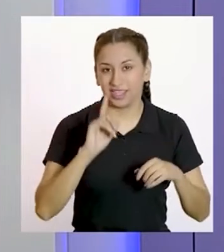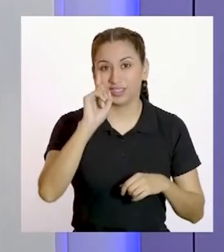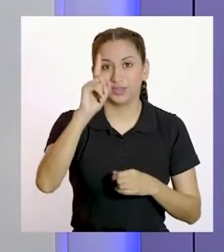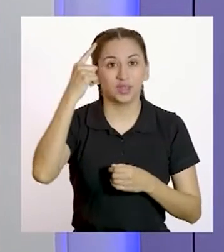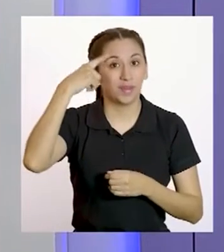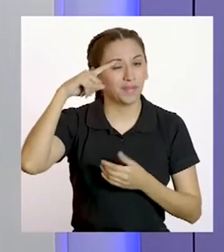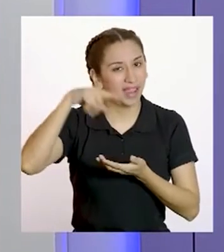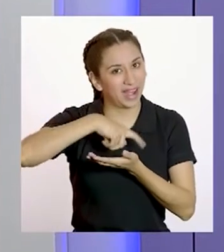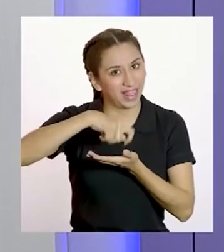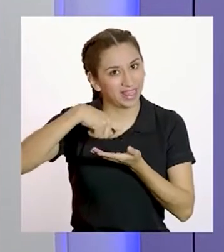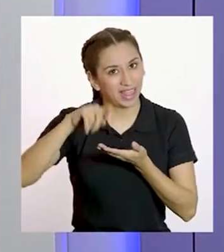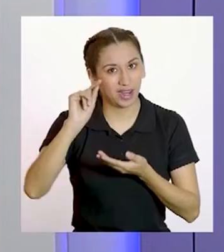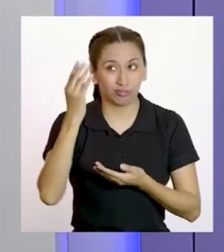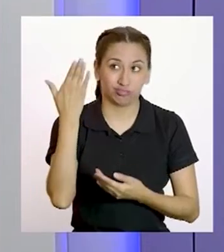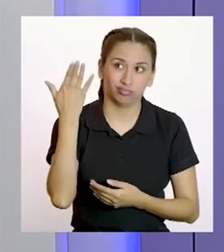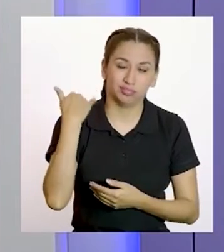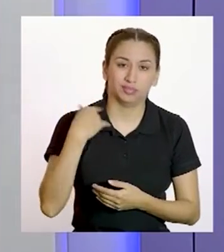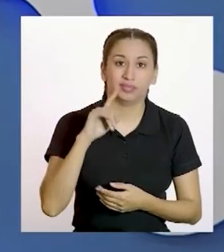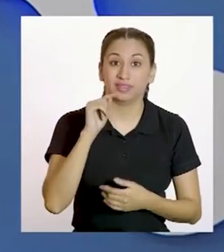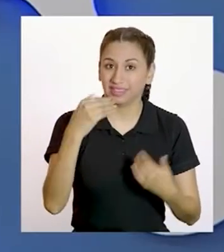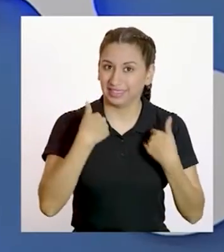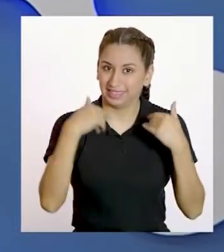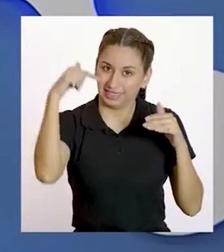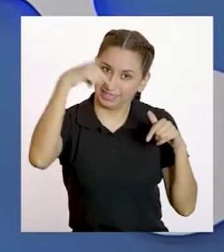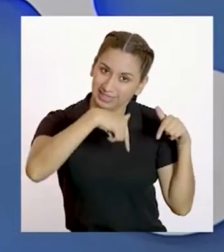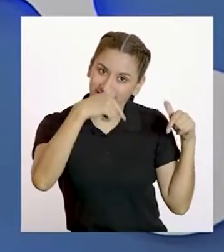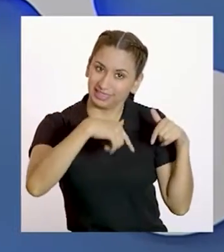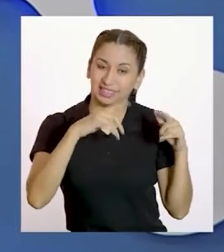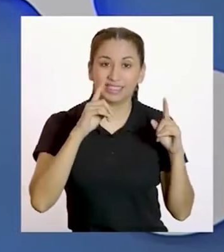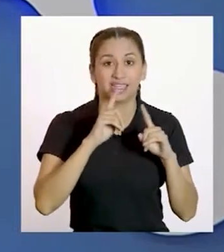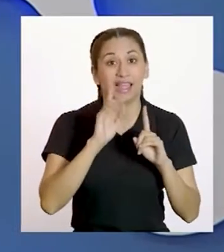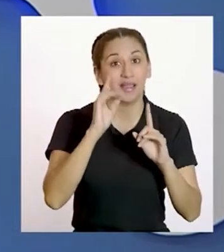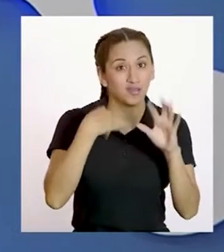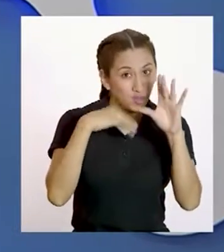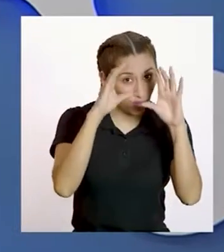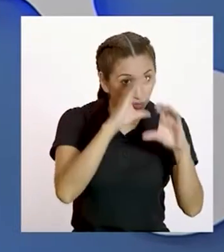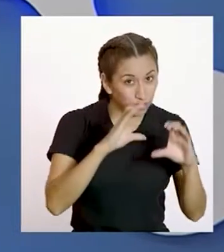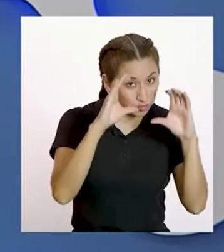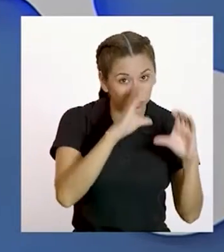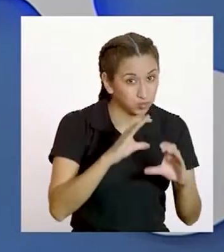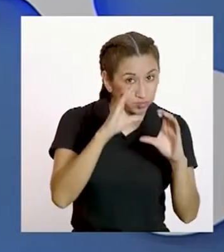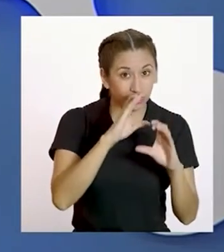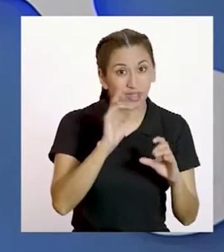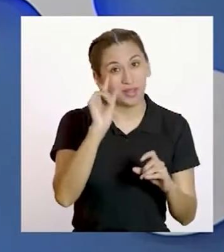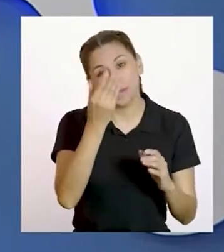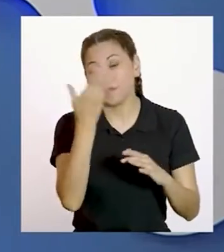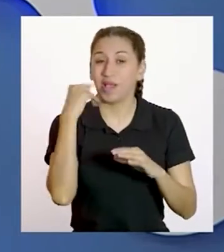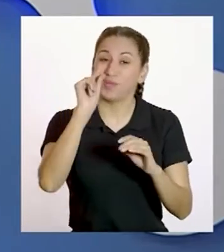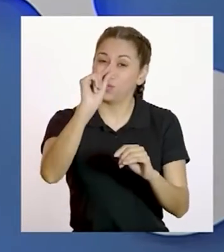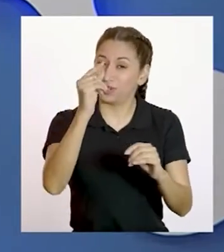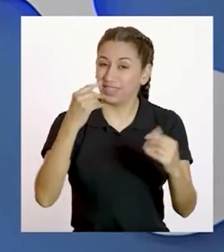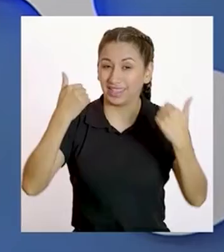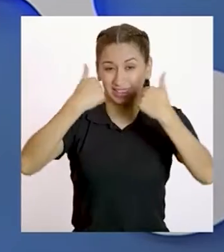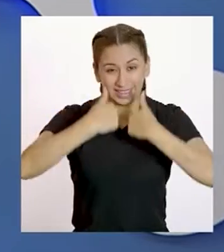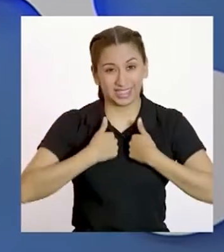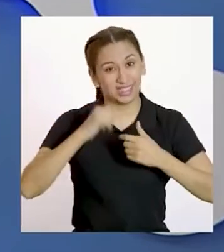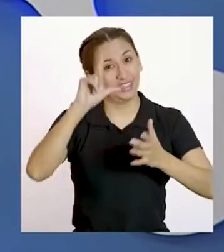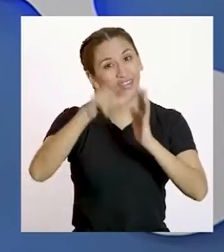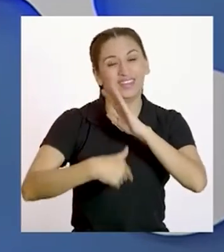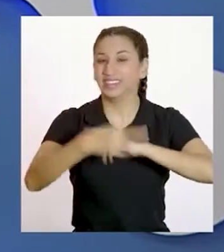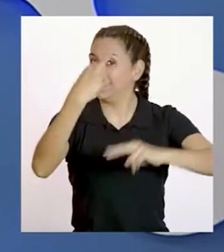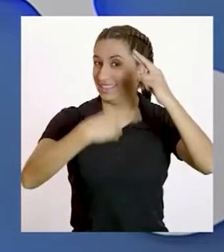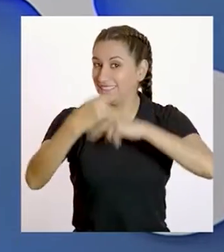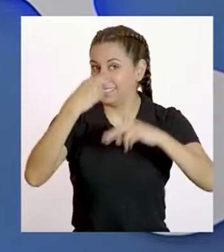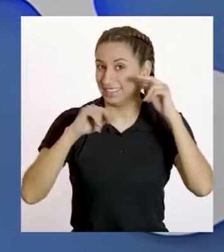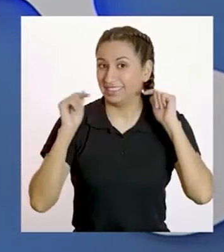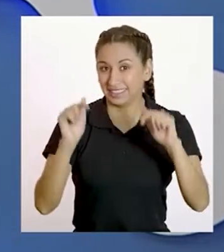una para una tarea hace poco. La tengo aquí. Mientras la busco, ¿por qué no vamos a una pausa y